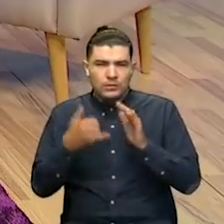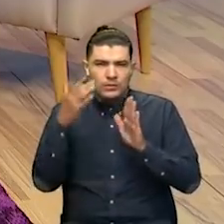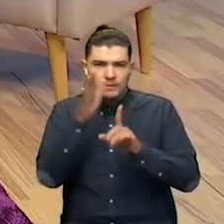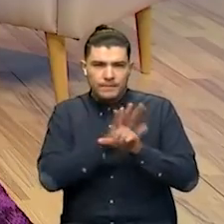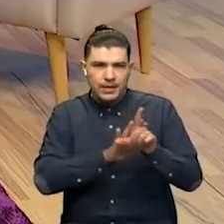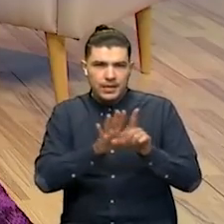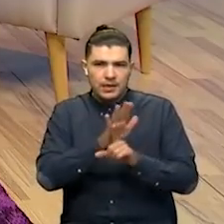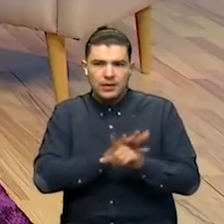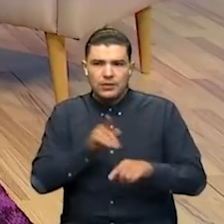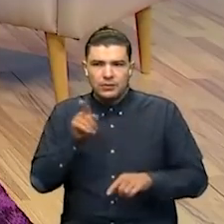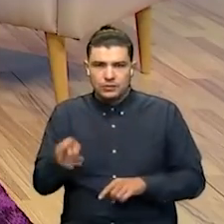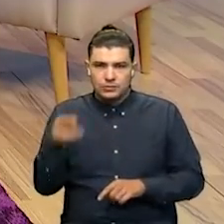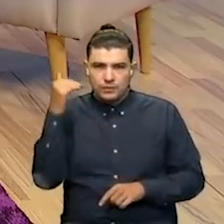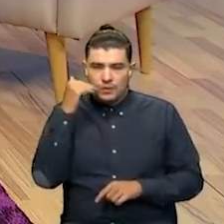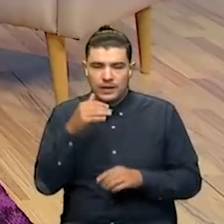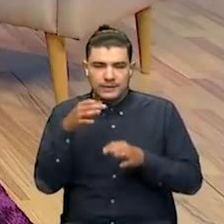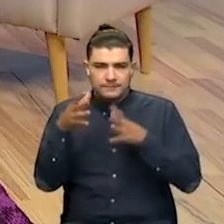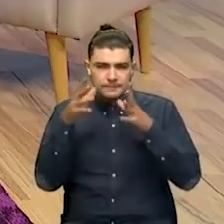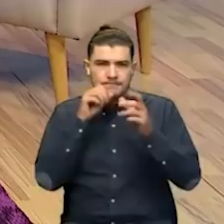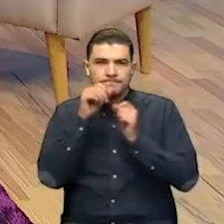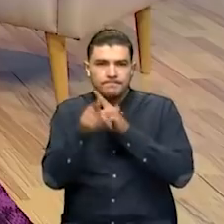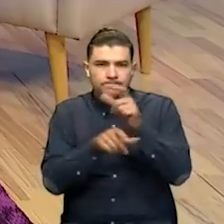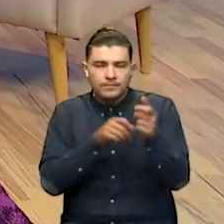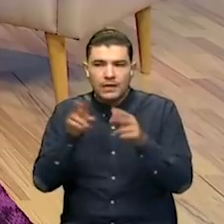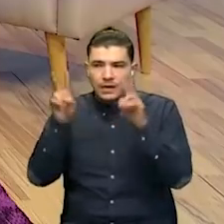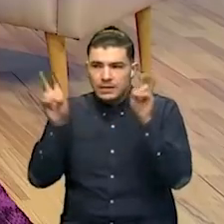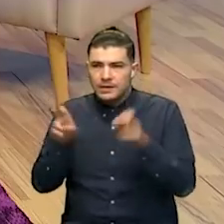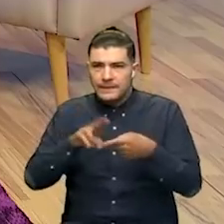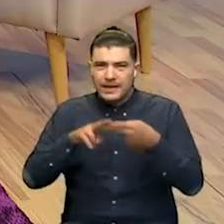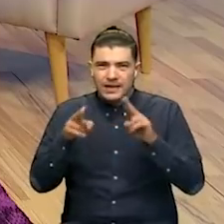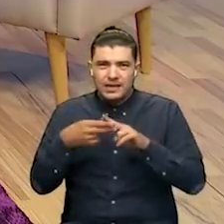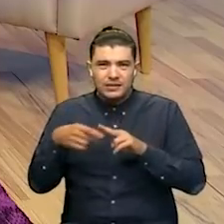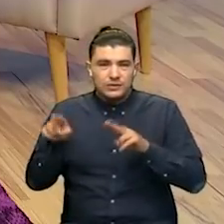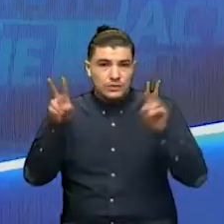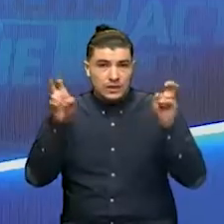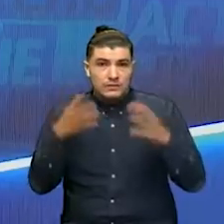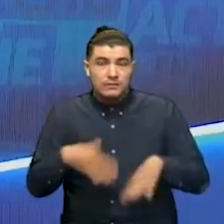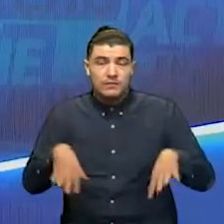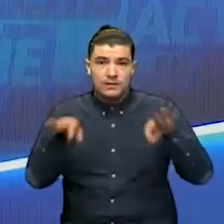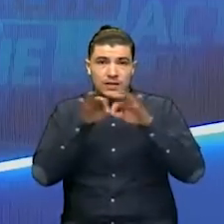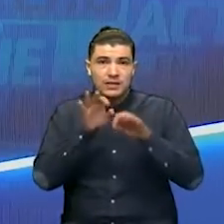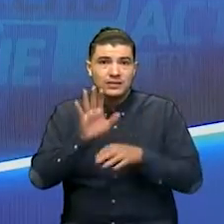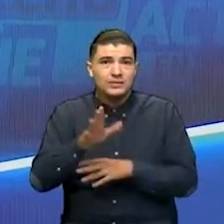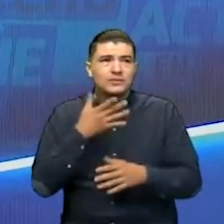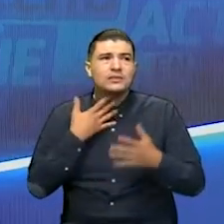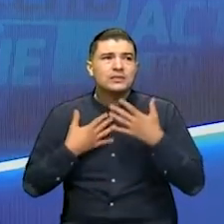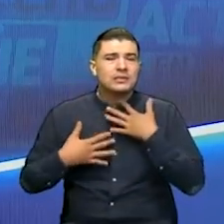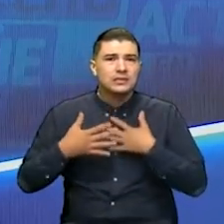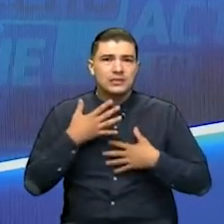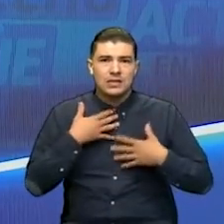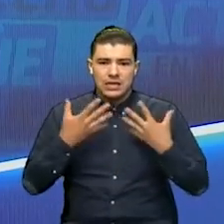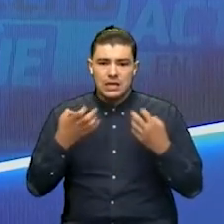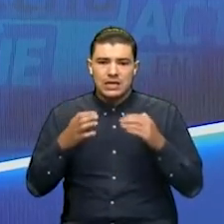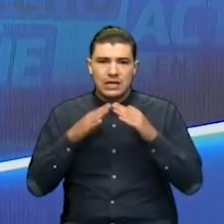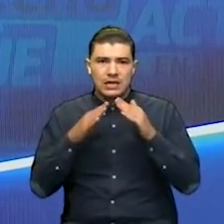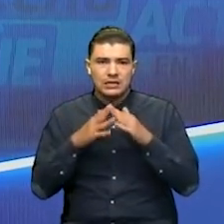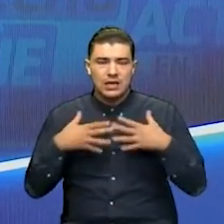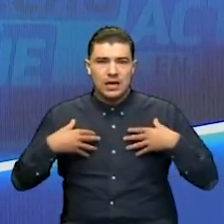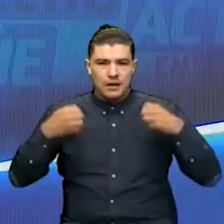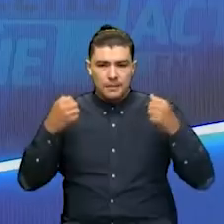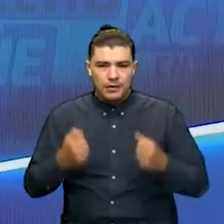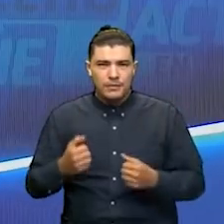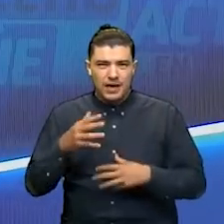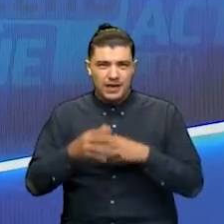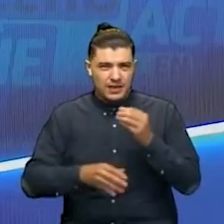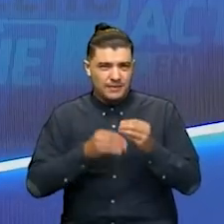intervención por parte de nuestra televidente acerca de la importancia y su deseo de tener casa propia y las